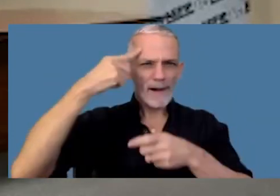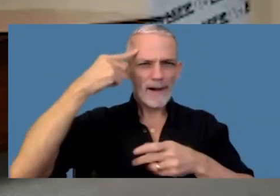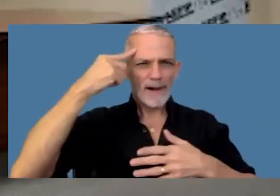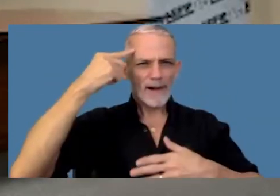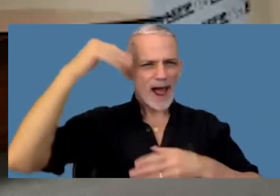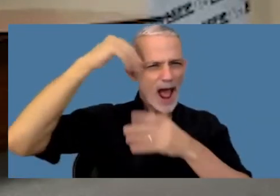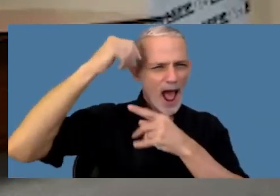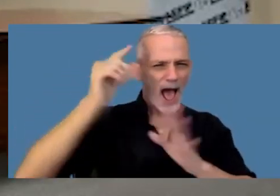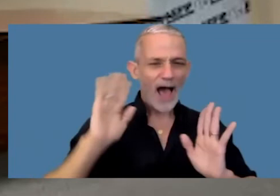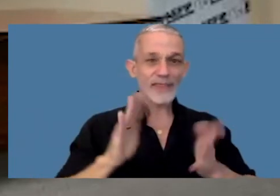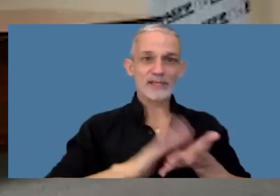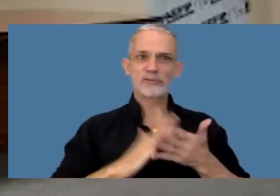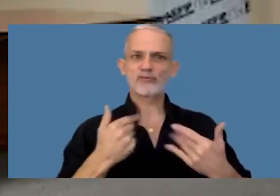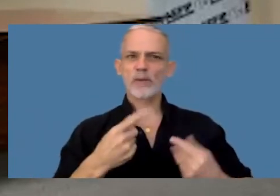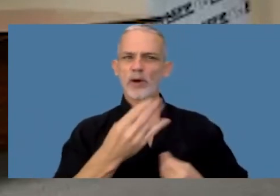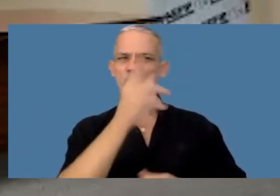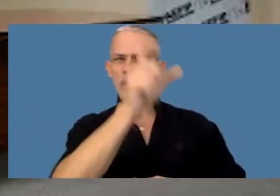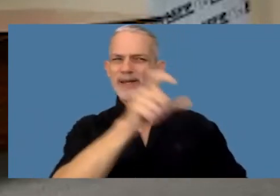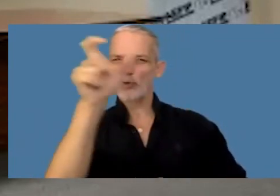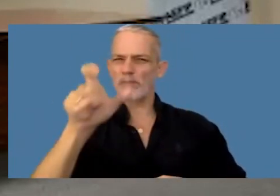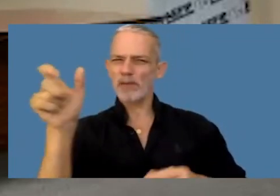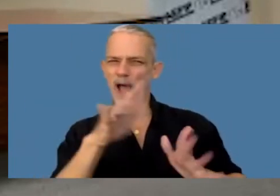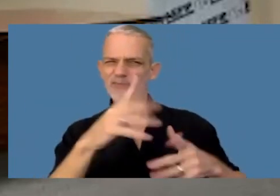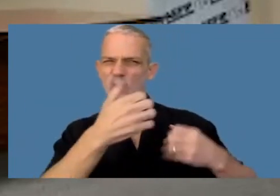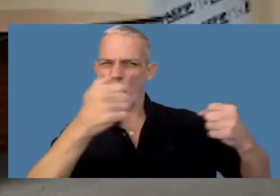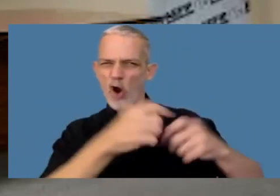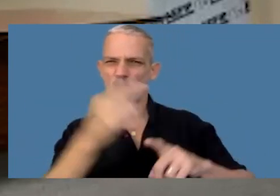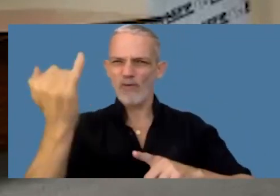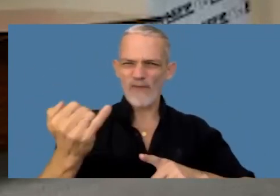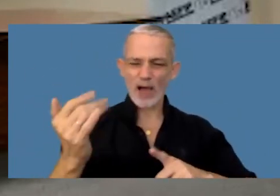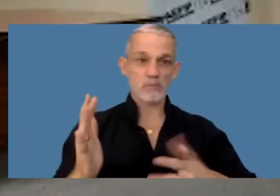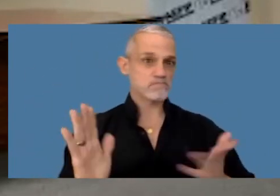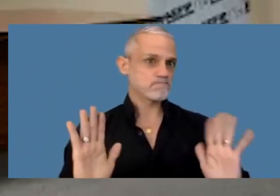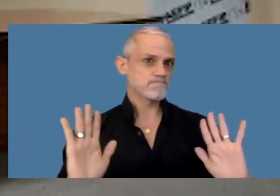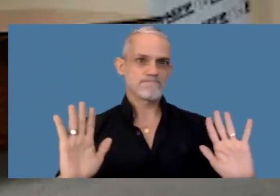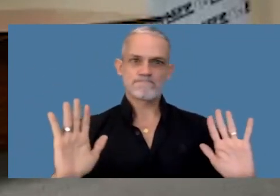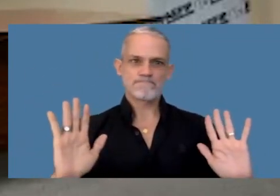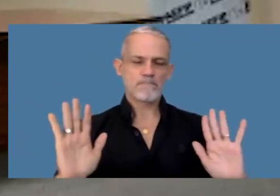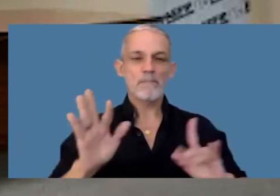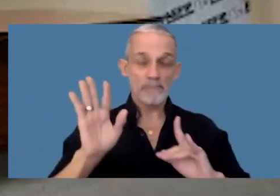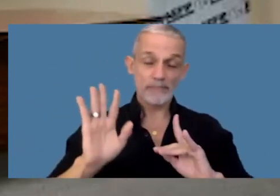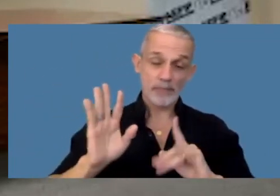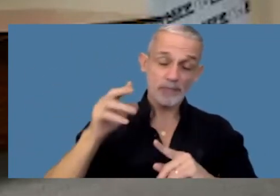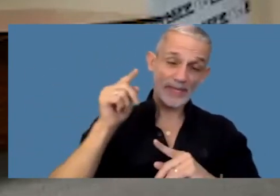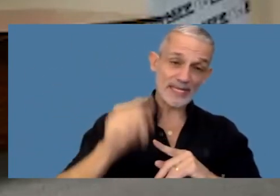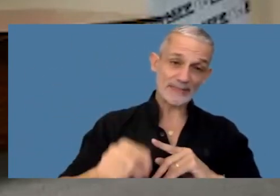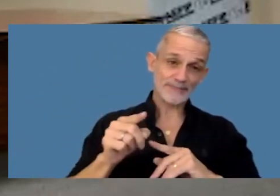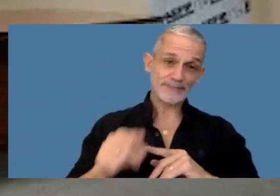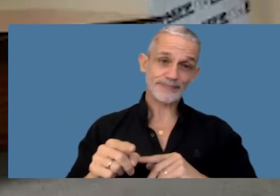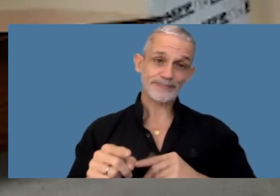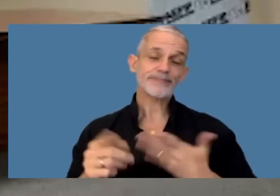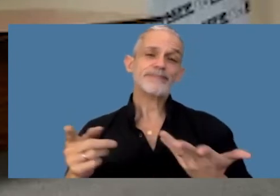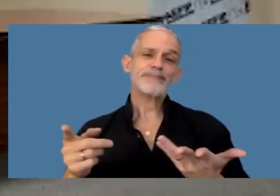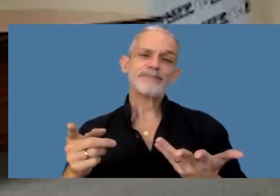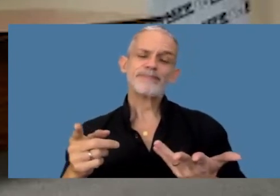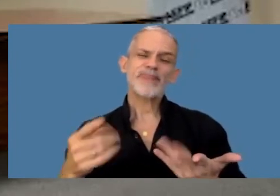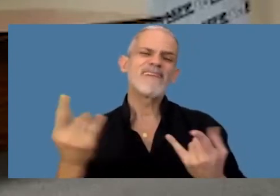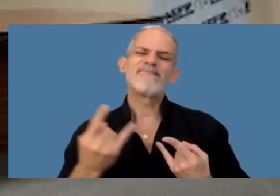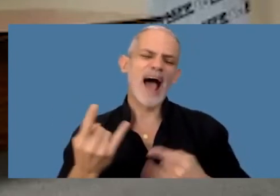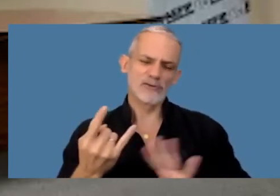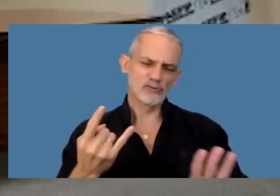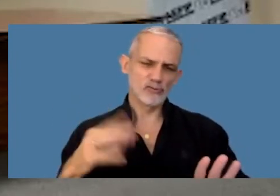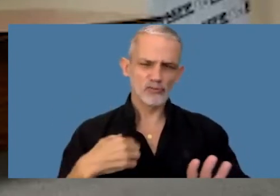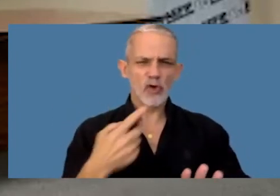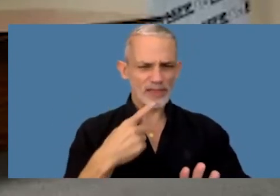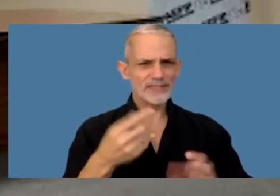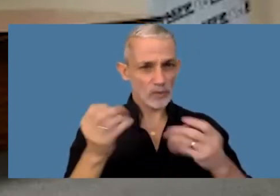tenemos respecto de cómo tratamos a las personas. Y si hay algo, ¿no? que es falso, por eso decía al principio,